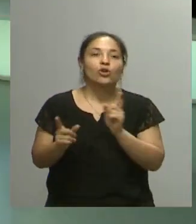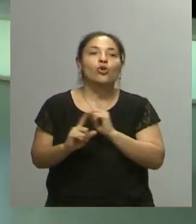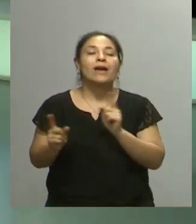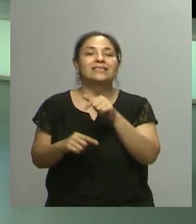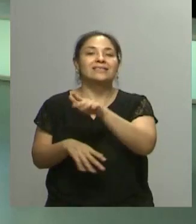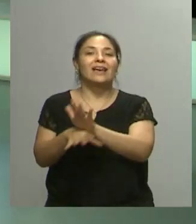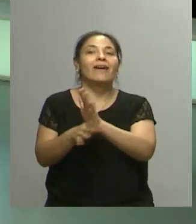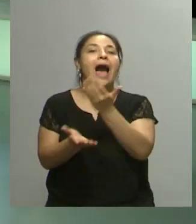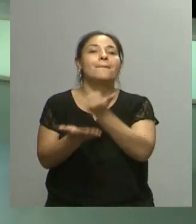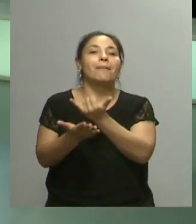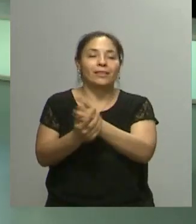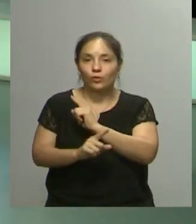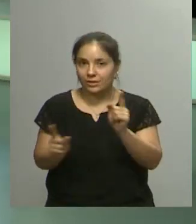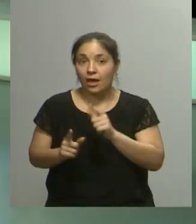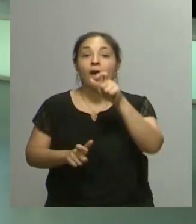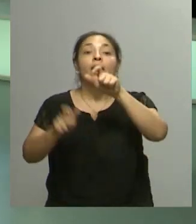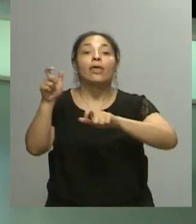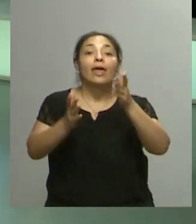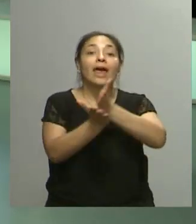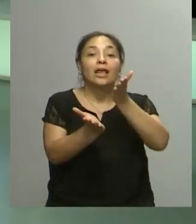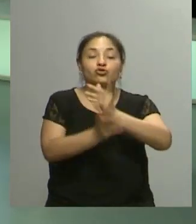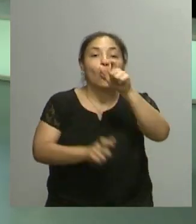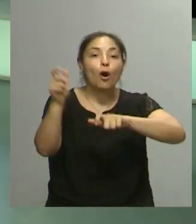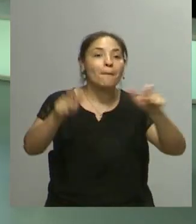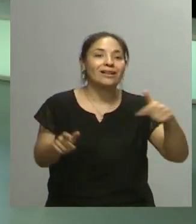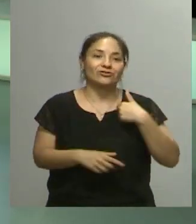relativizar todo, porque hay derechos humanos que yo no te voy a negociar,